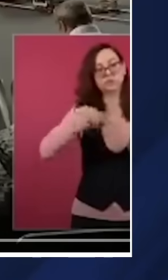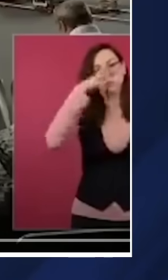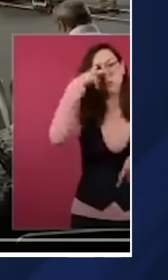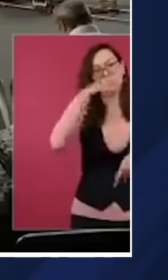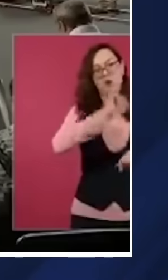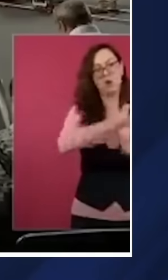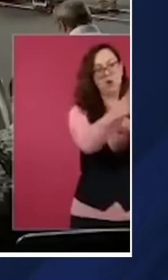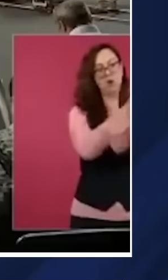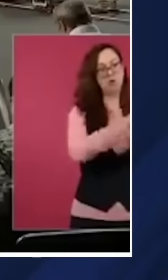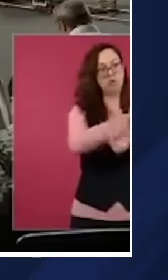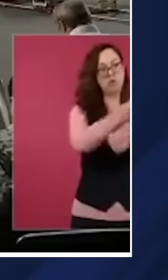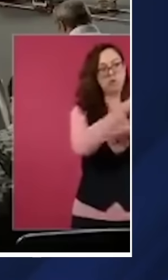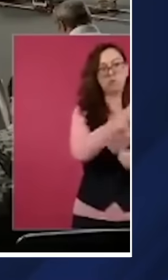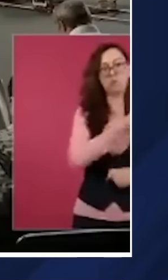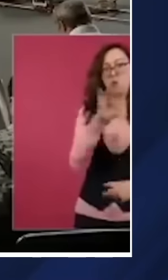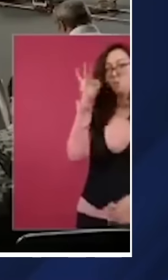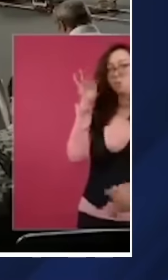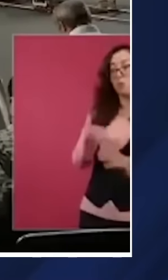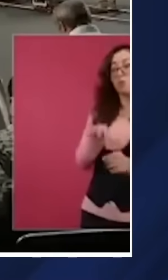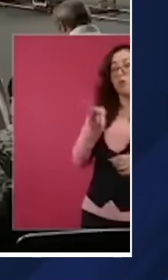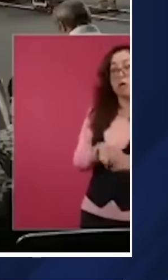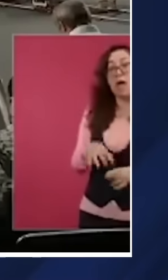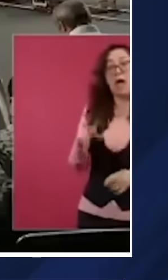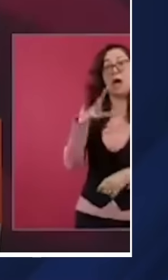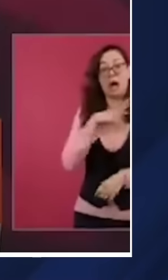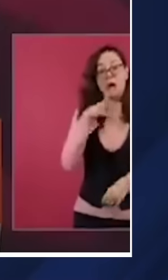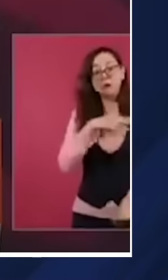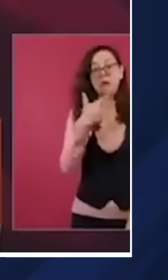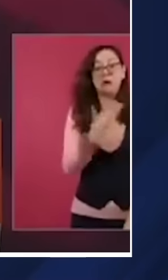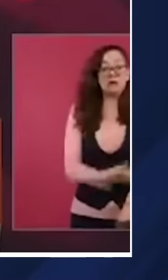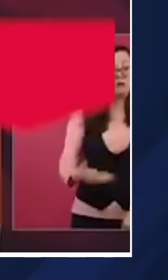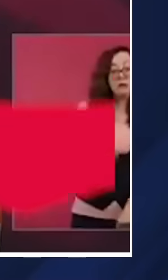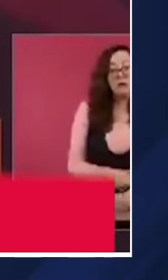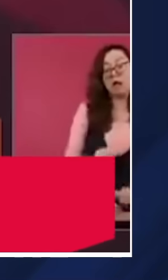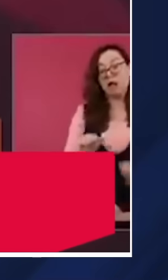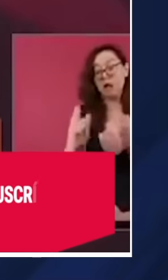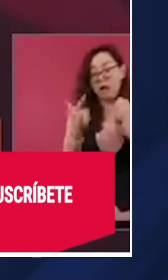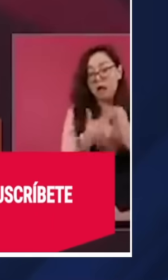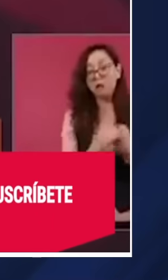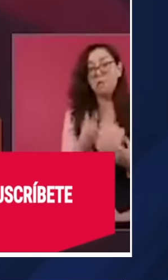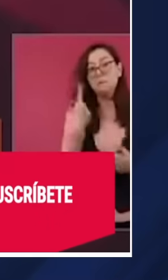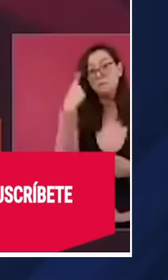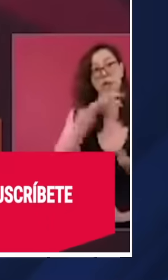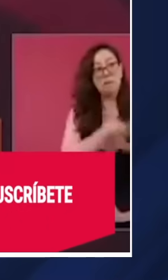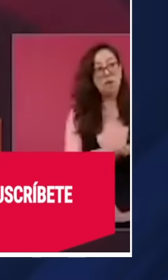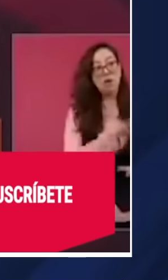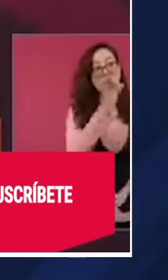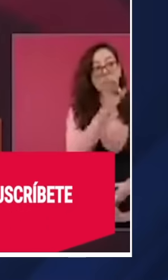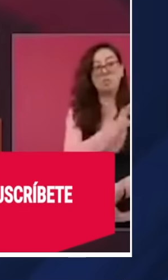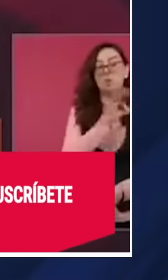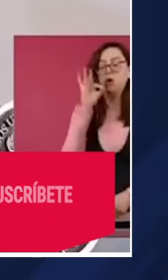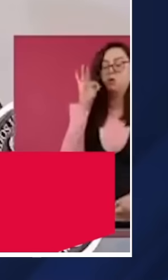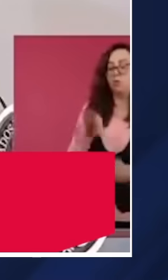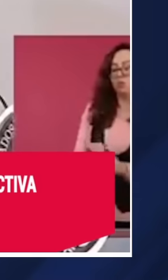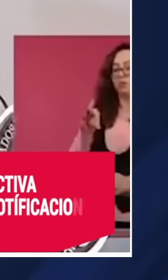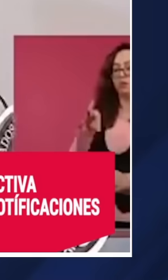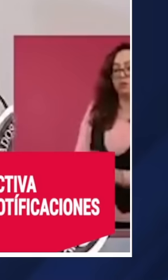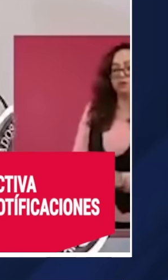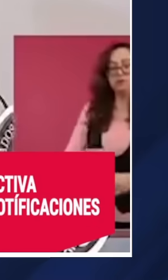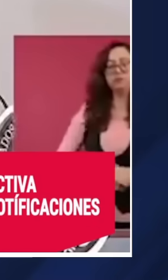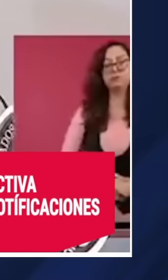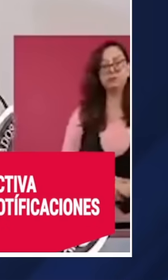se van a informar de la Secretaría de Seguridad Pública sobre la